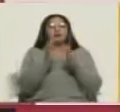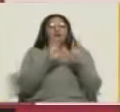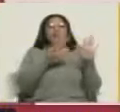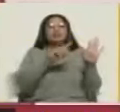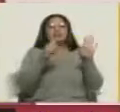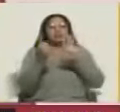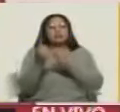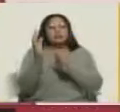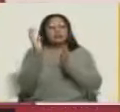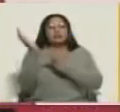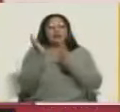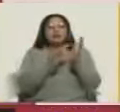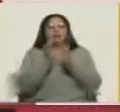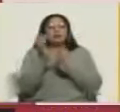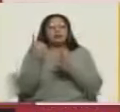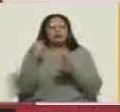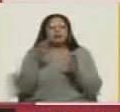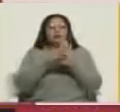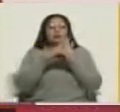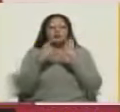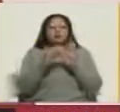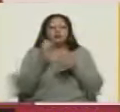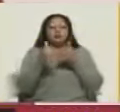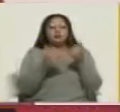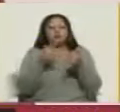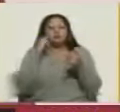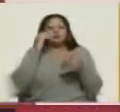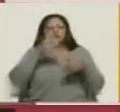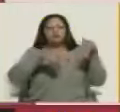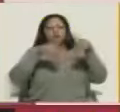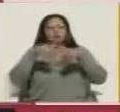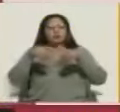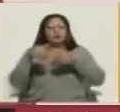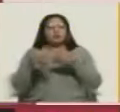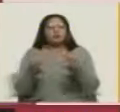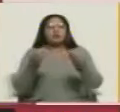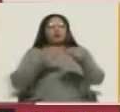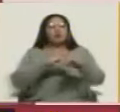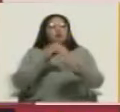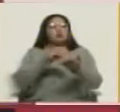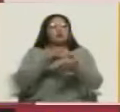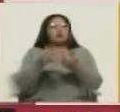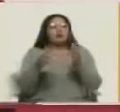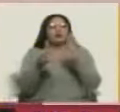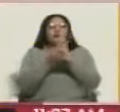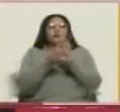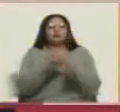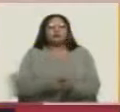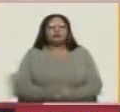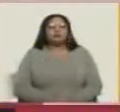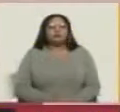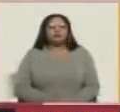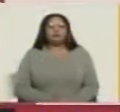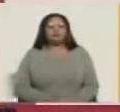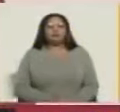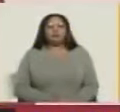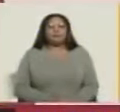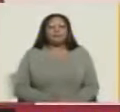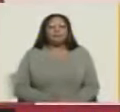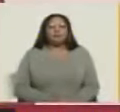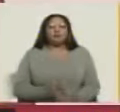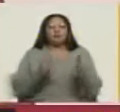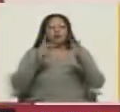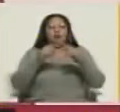derecho a ejercer su voto de acuerdo a lo establecido en la ley. El corte del registro electoral